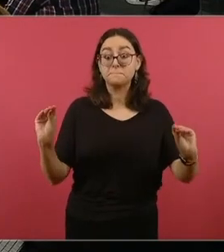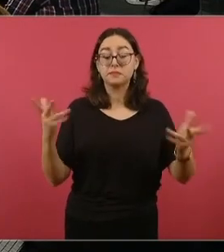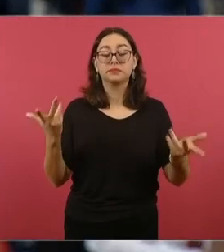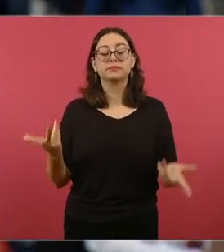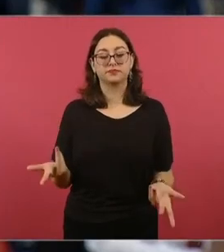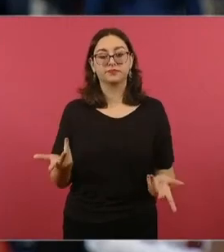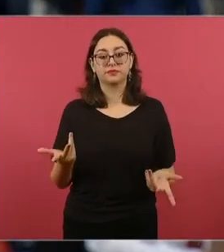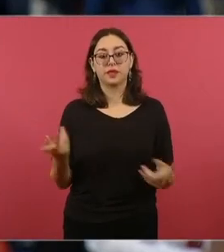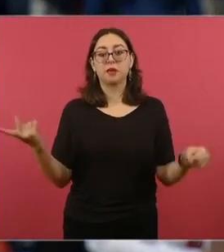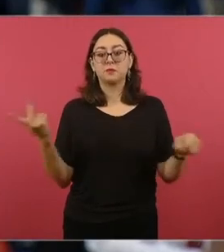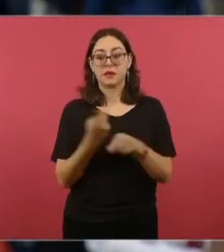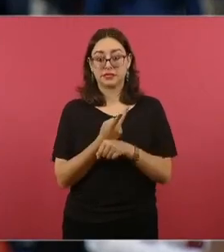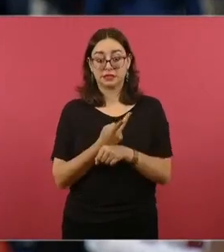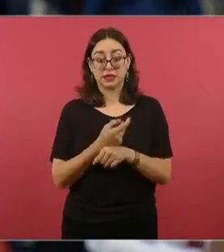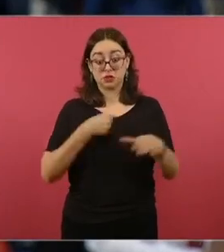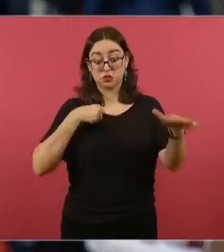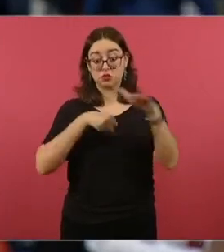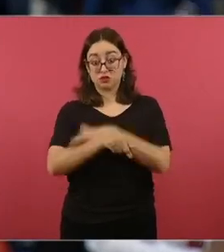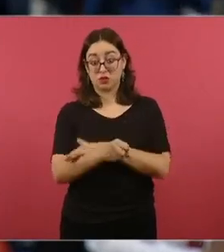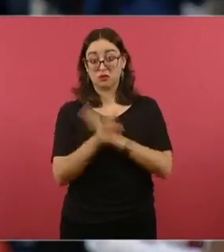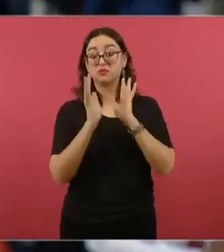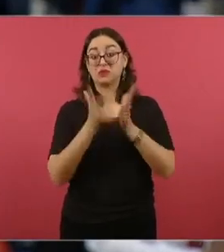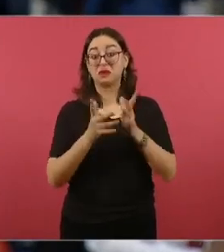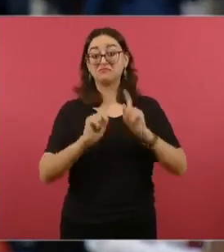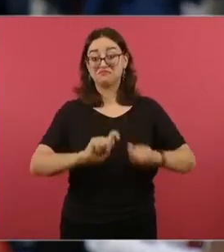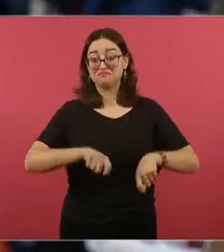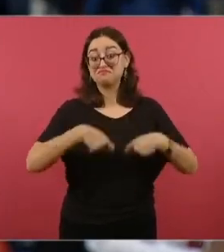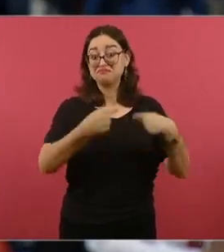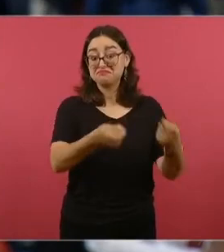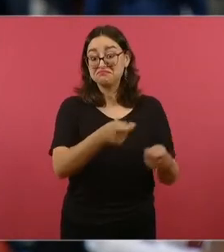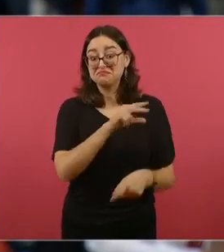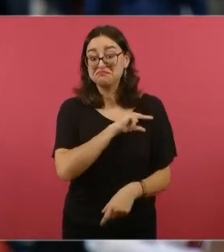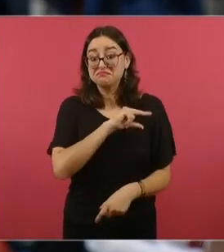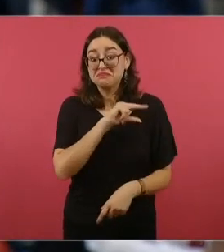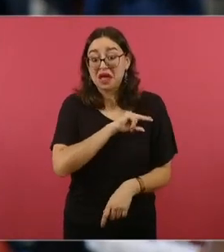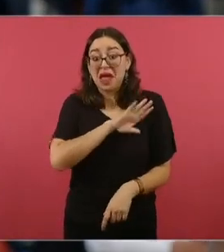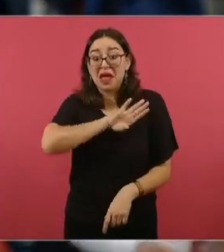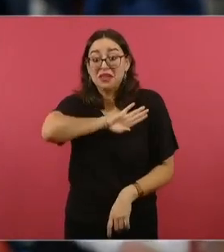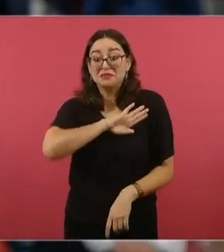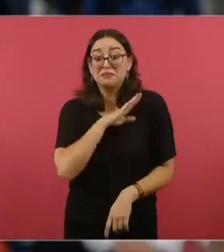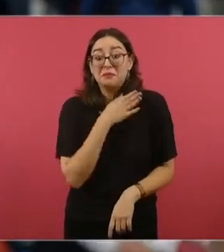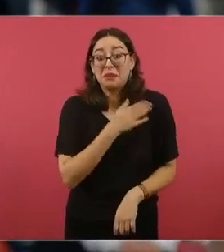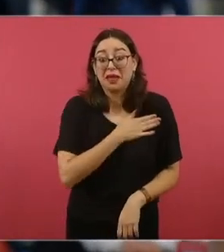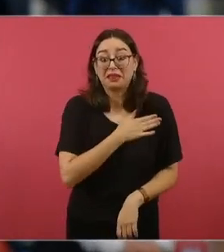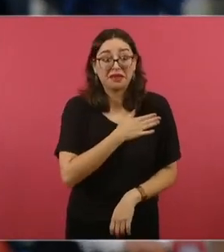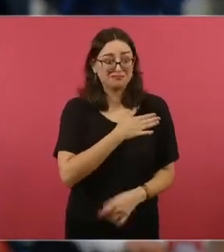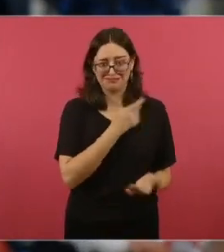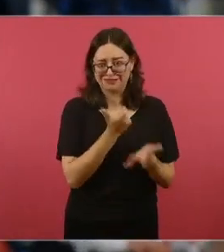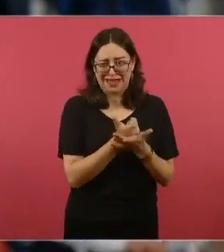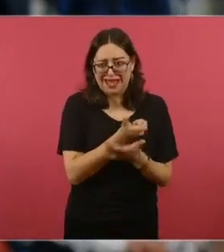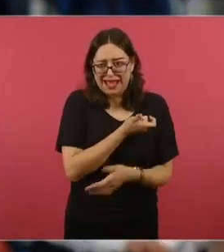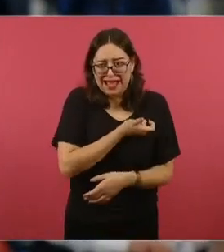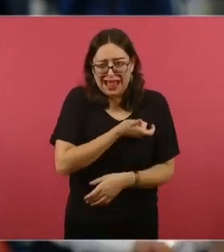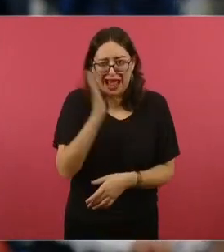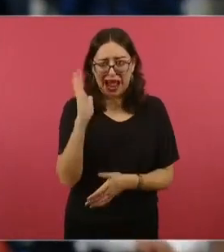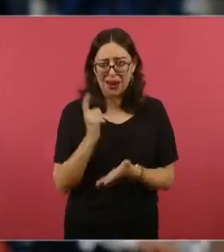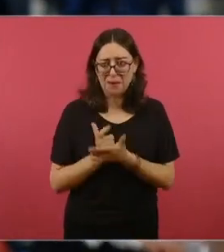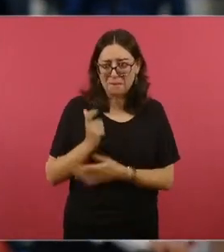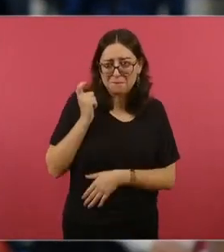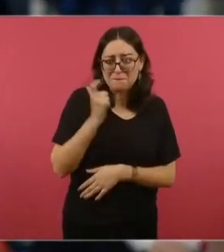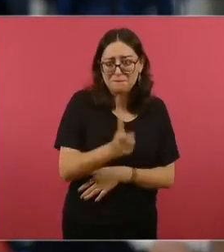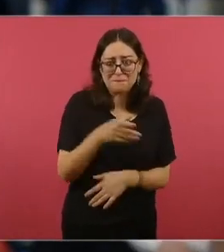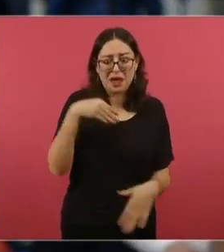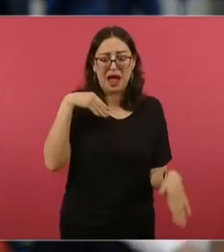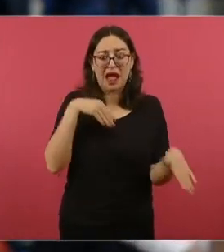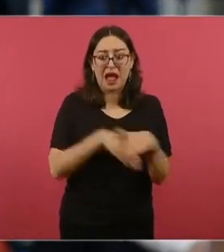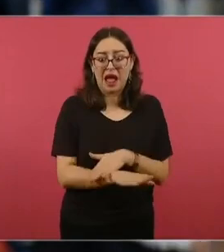público en la Ciudad de México. Hoy el gobernador del Estado de México nos comparte que cuando termine la obra del trolebús estará a cargo del